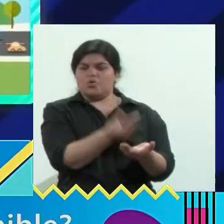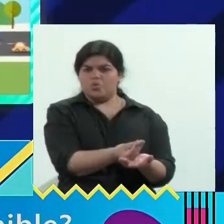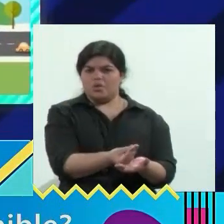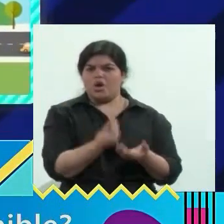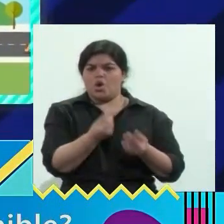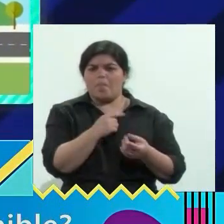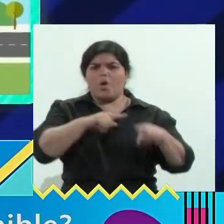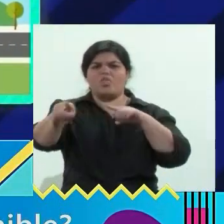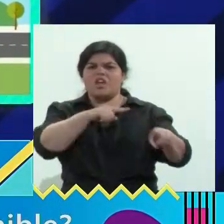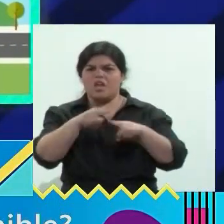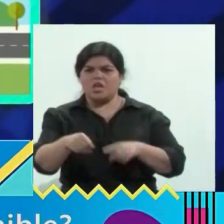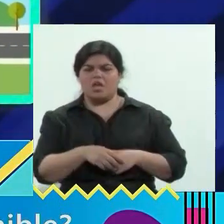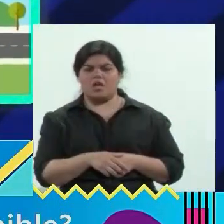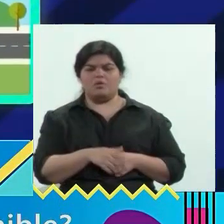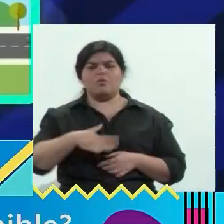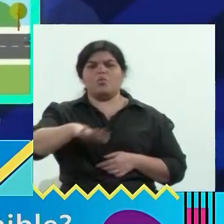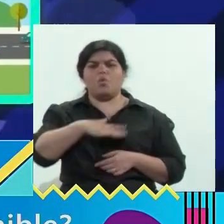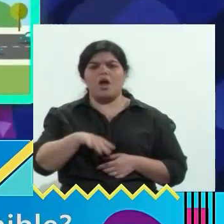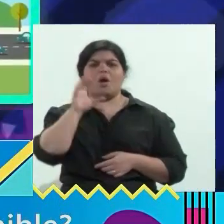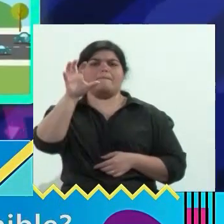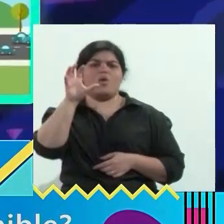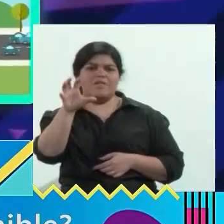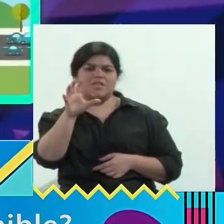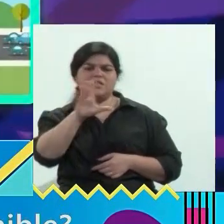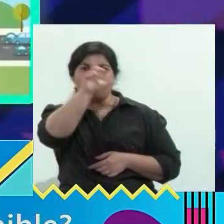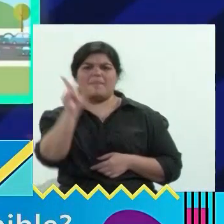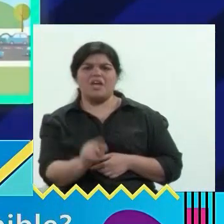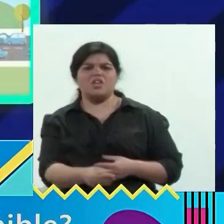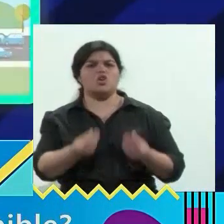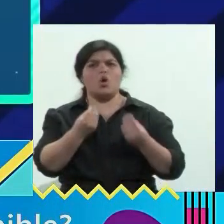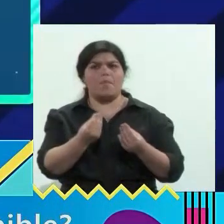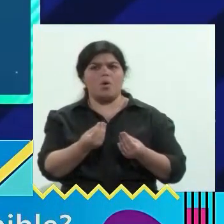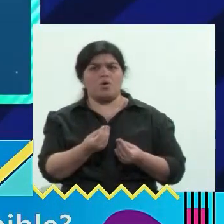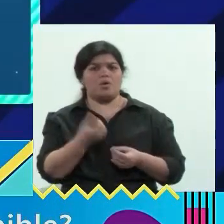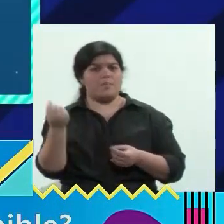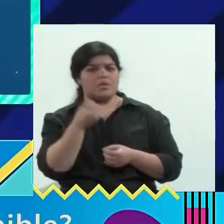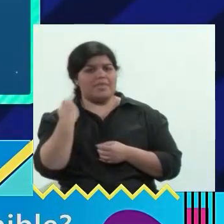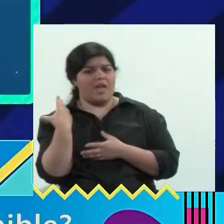una provincia, una región determinada, un país, ¿no? De hecho,